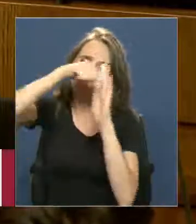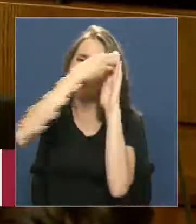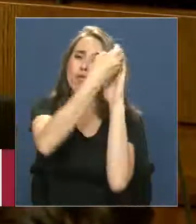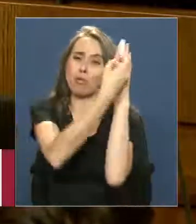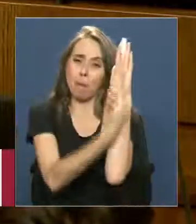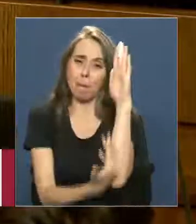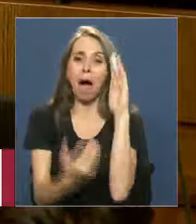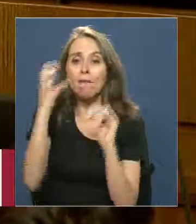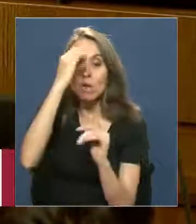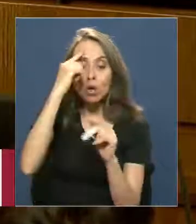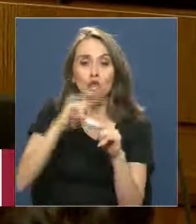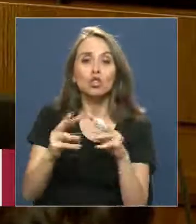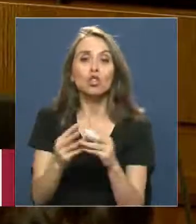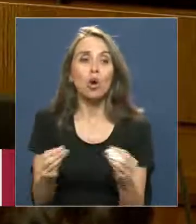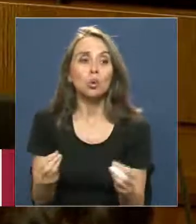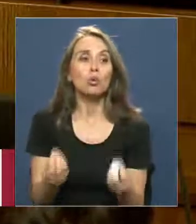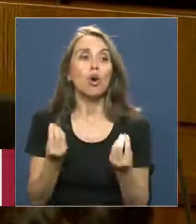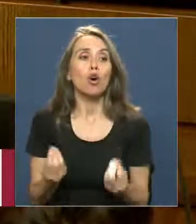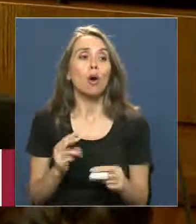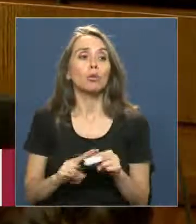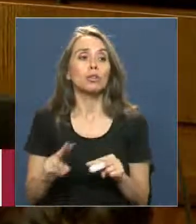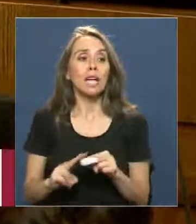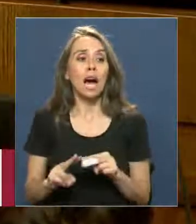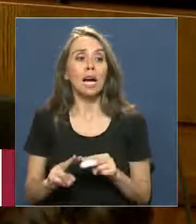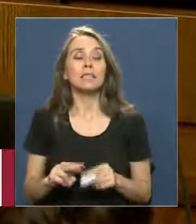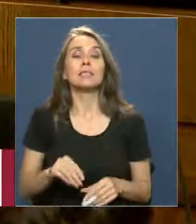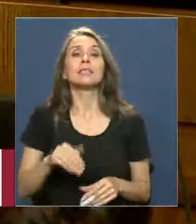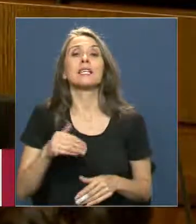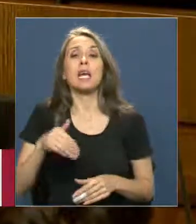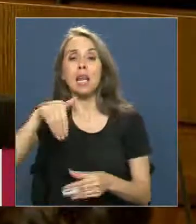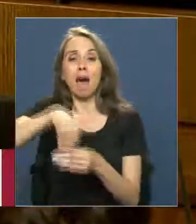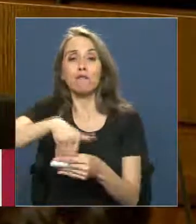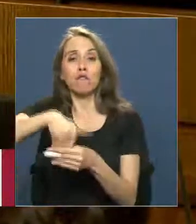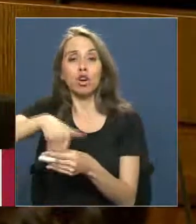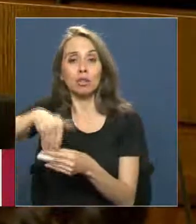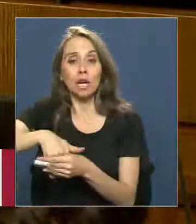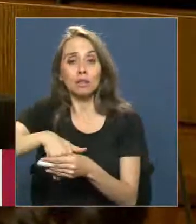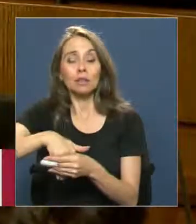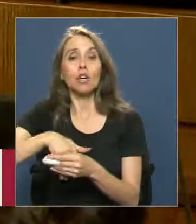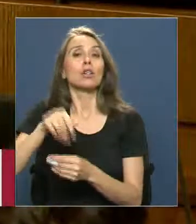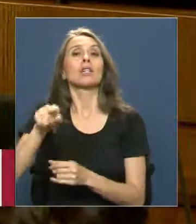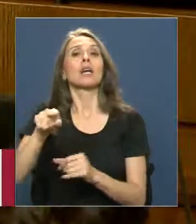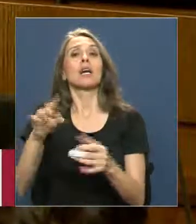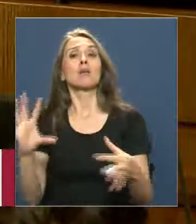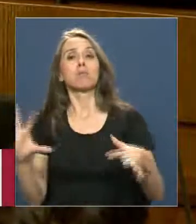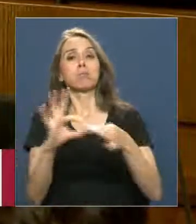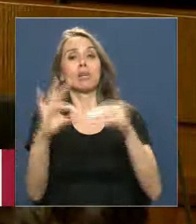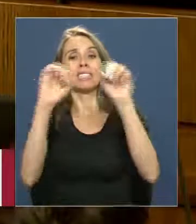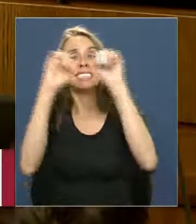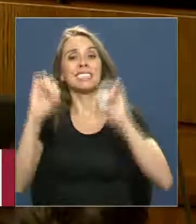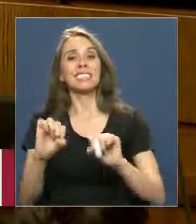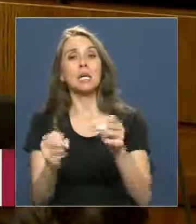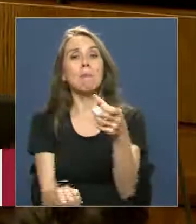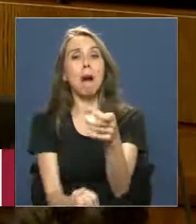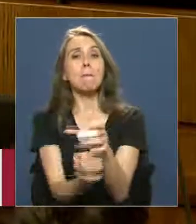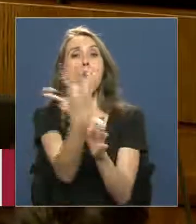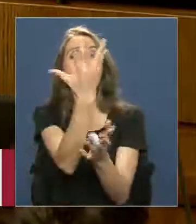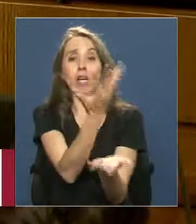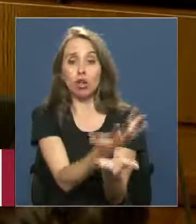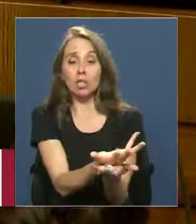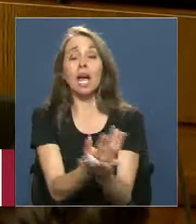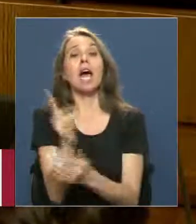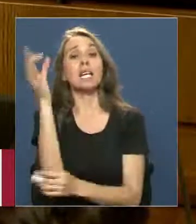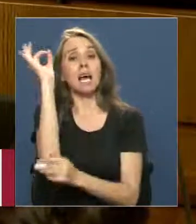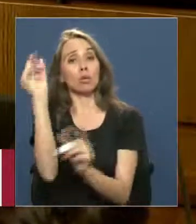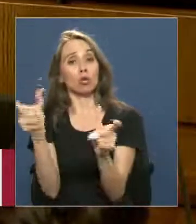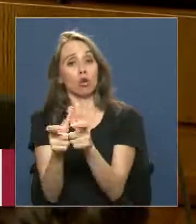la búsqueda de una solución para poder llevar adelante el proceso de votación a través de sistemas modernos. Pero tal como lo planteé en la comisión,